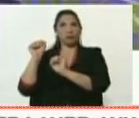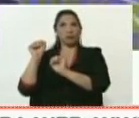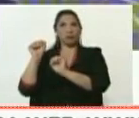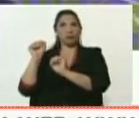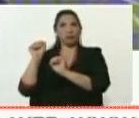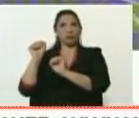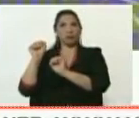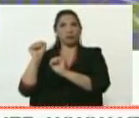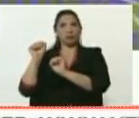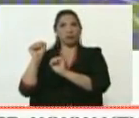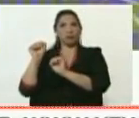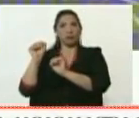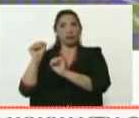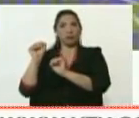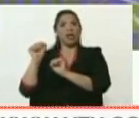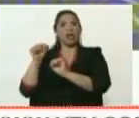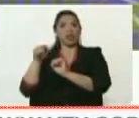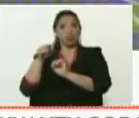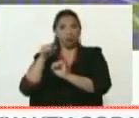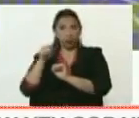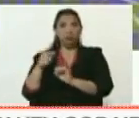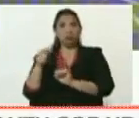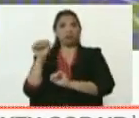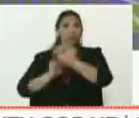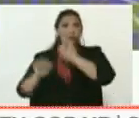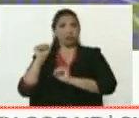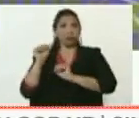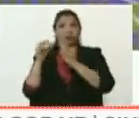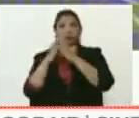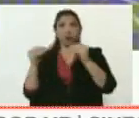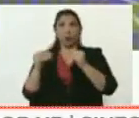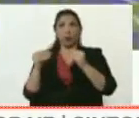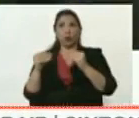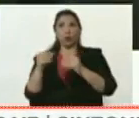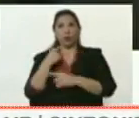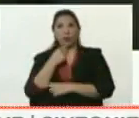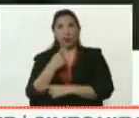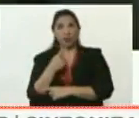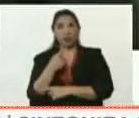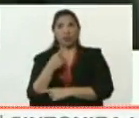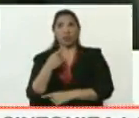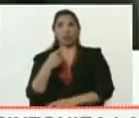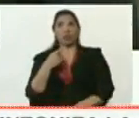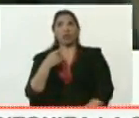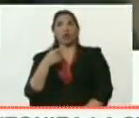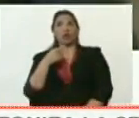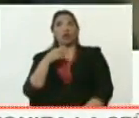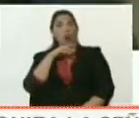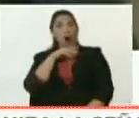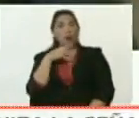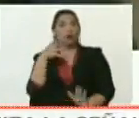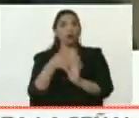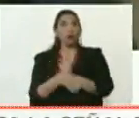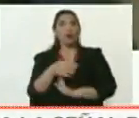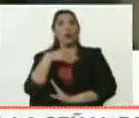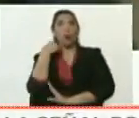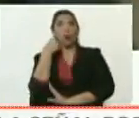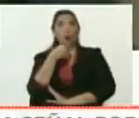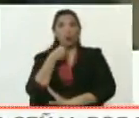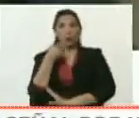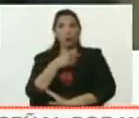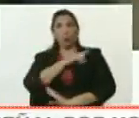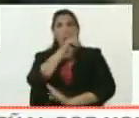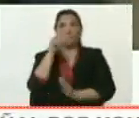es poner todo en entredicho. Fíjense que yo no hablo de los jóvenes, yo hablo de la juventud y